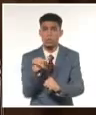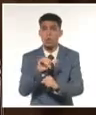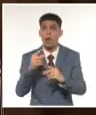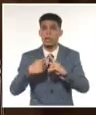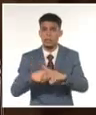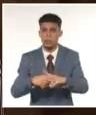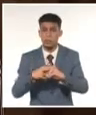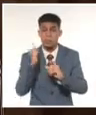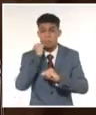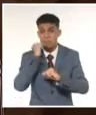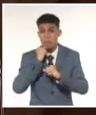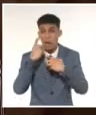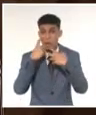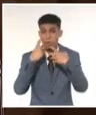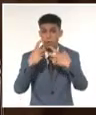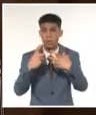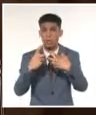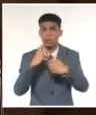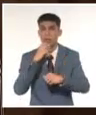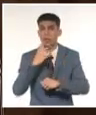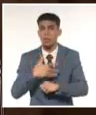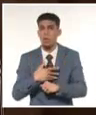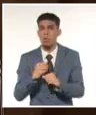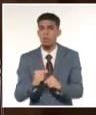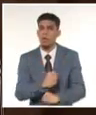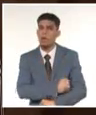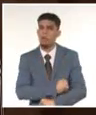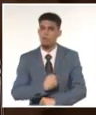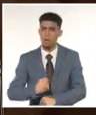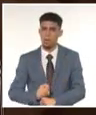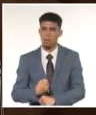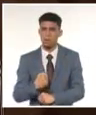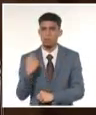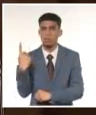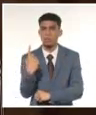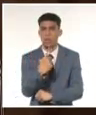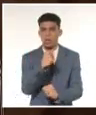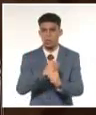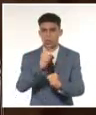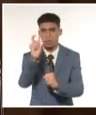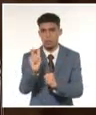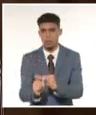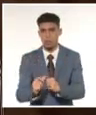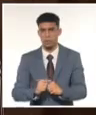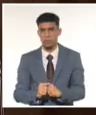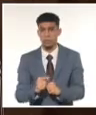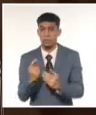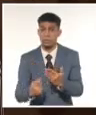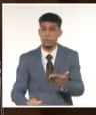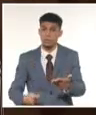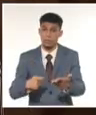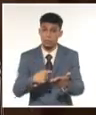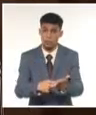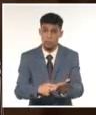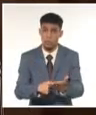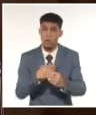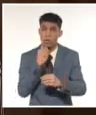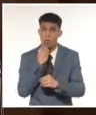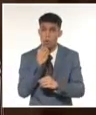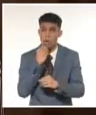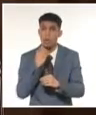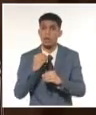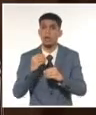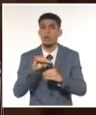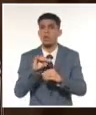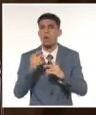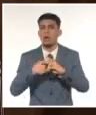importante, se realiza a partir de esfuerzos propios. La inversión que se acomete para promover las energías renovables